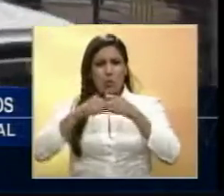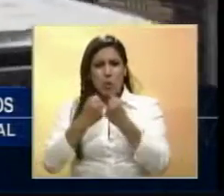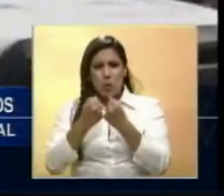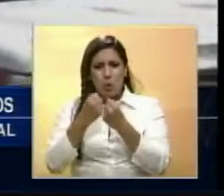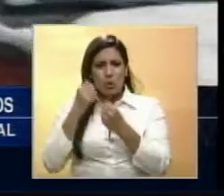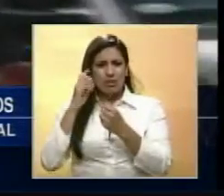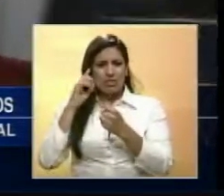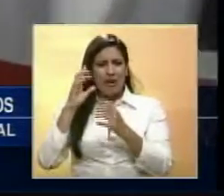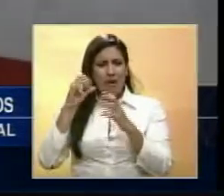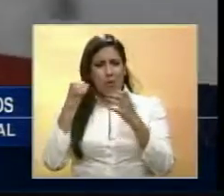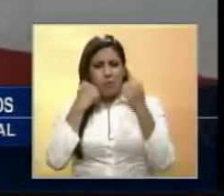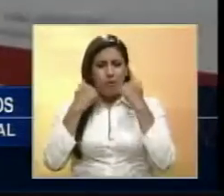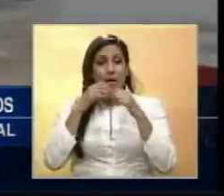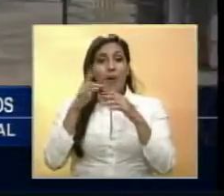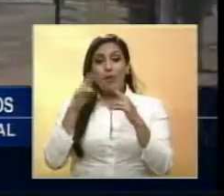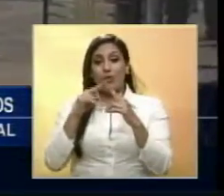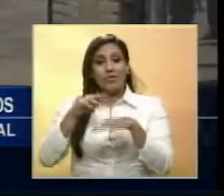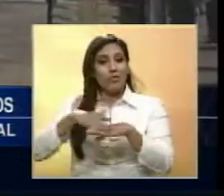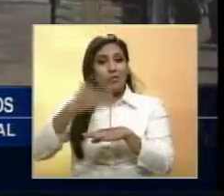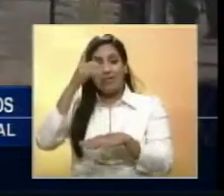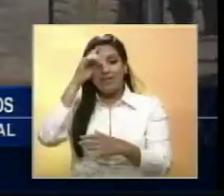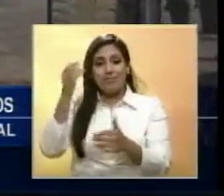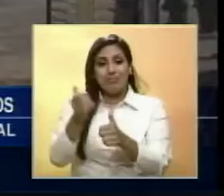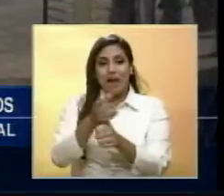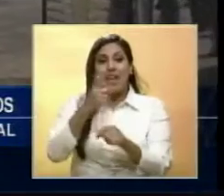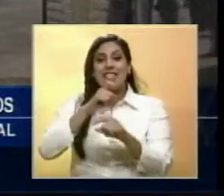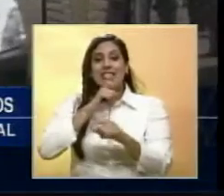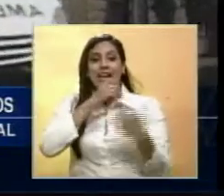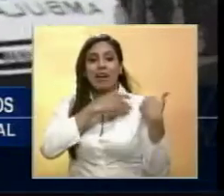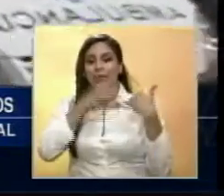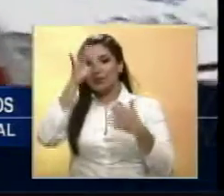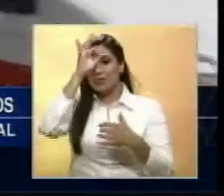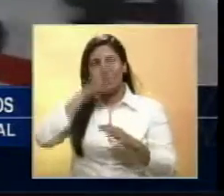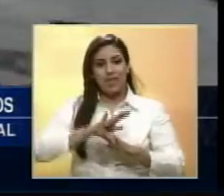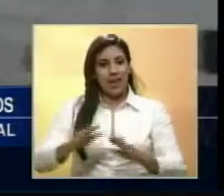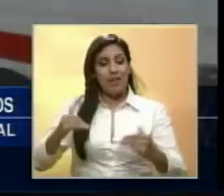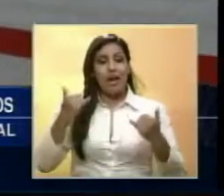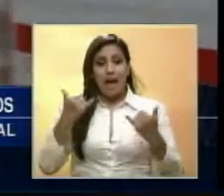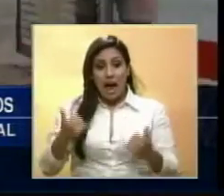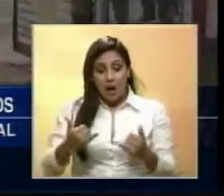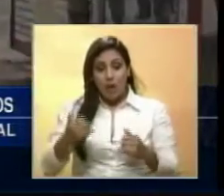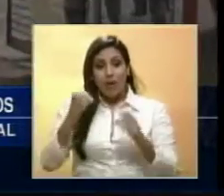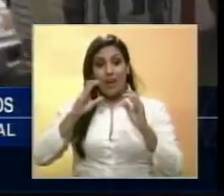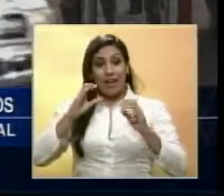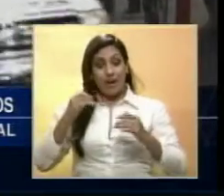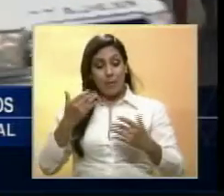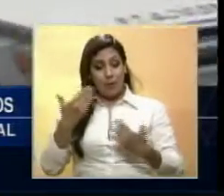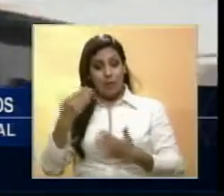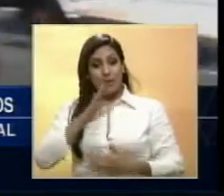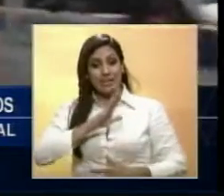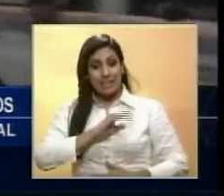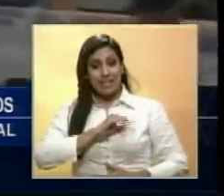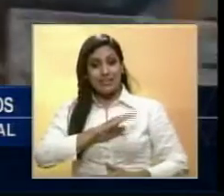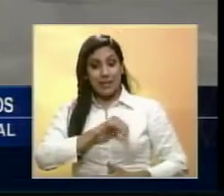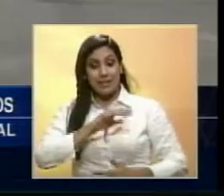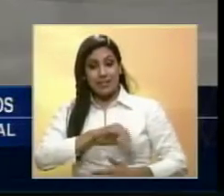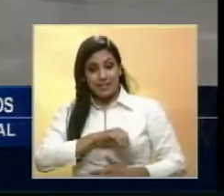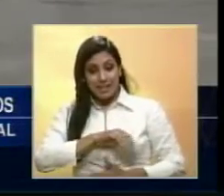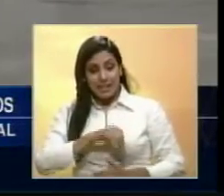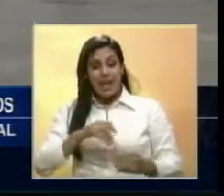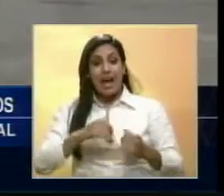masa encefálica. Se desconocen los motivos y los involucrados en el hecho. Funcionarios del Cuerpo de Investigaciones Científicas,